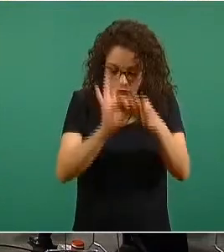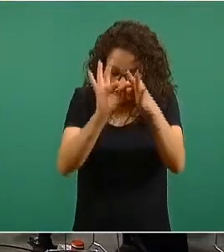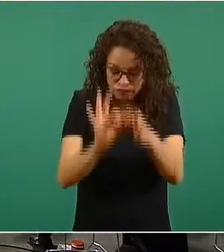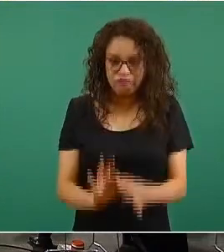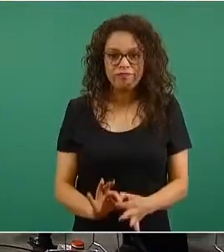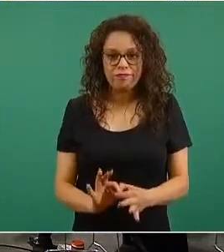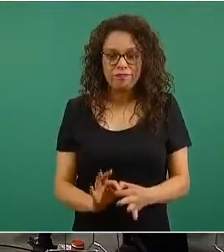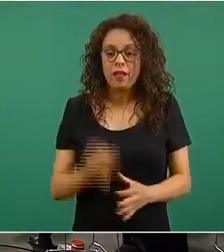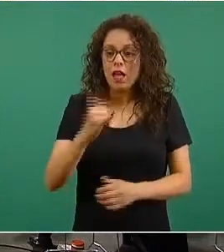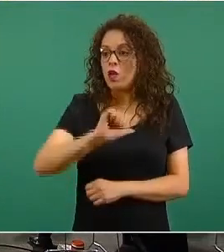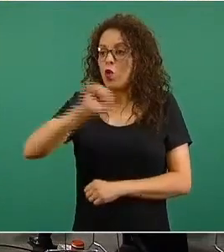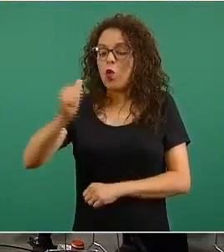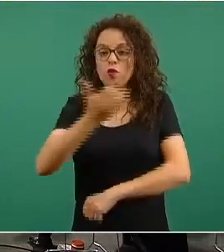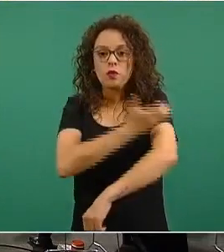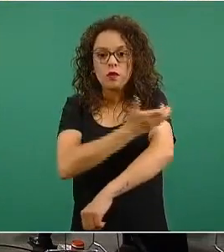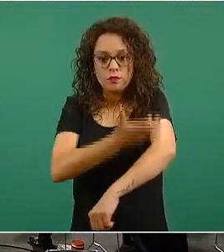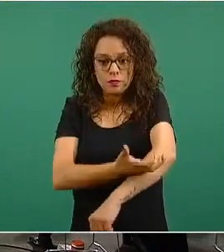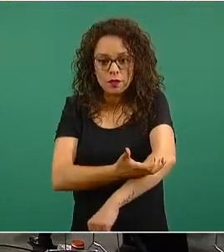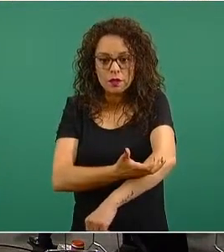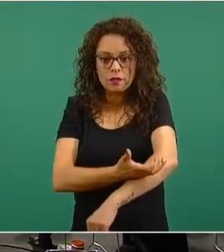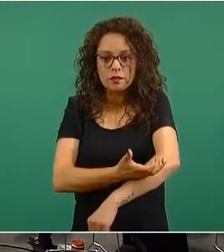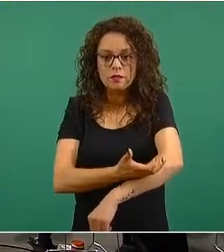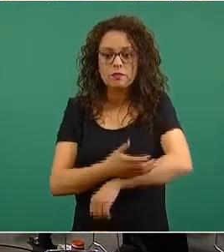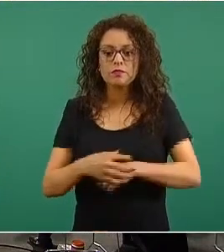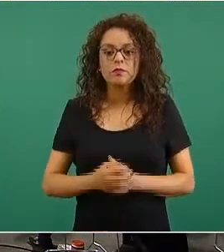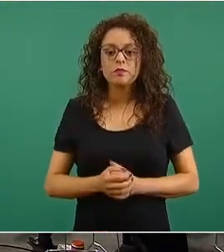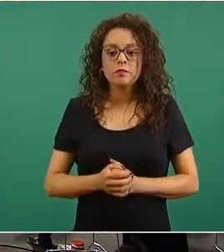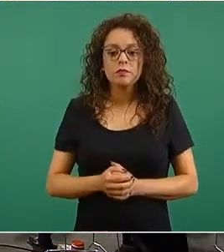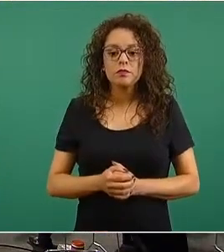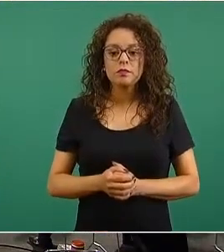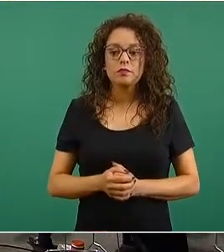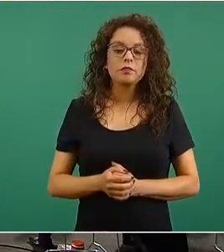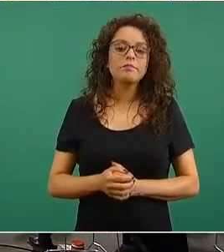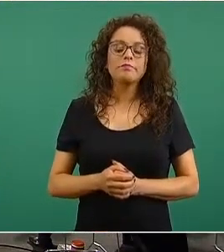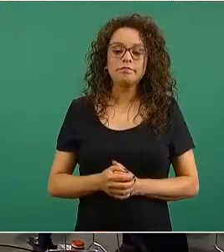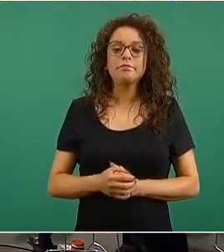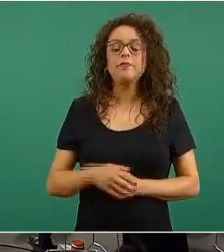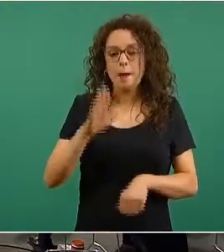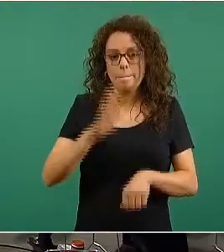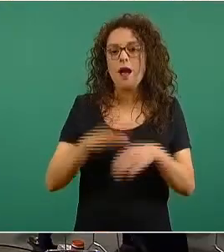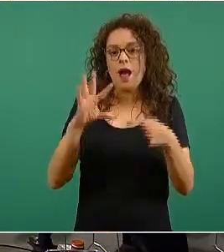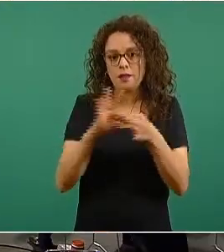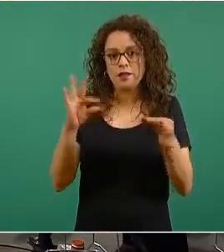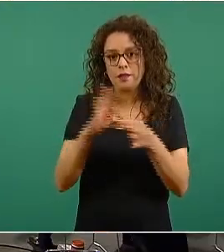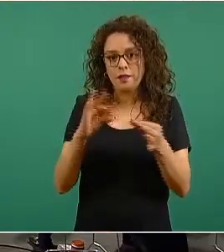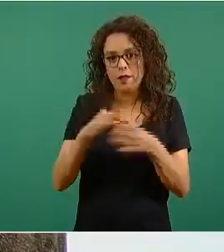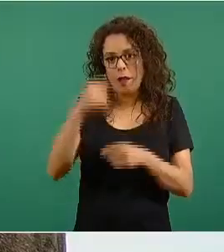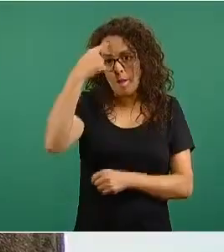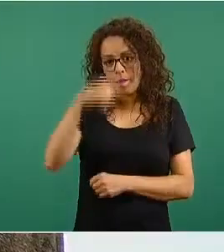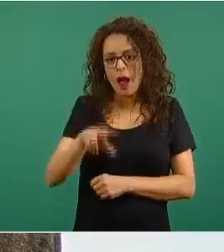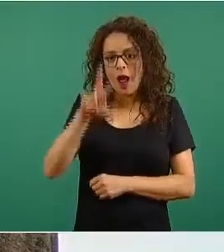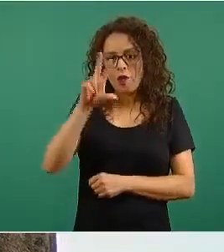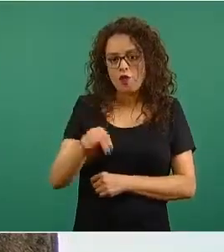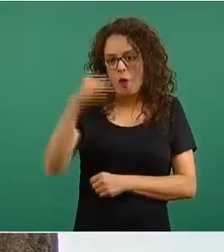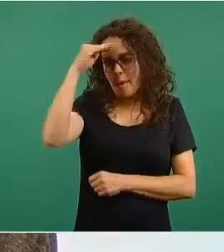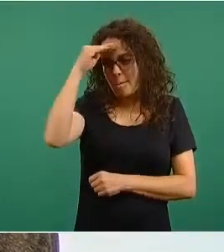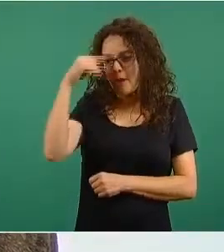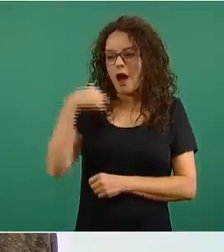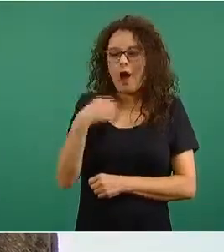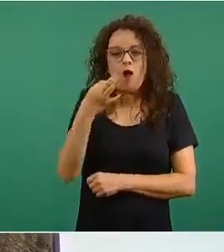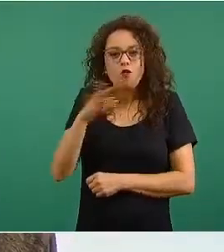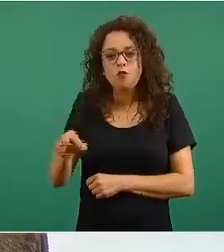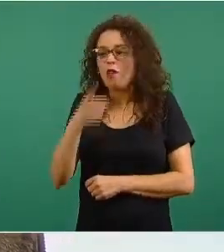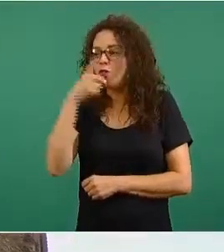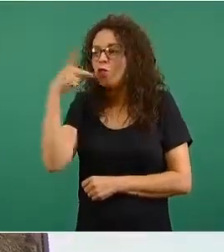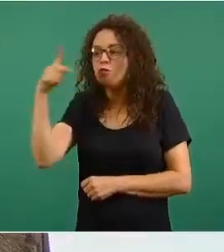otros colegas que los iré mencionando para no cometer ninguna descortesía al omitir sus nombres. Es más, la próxima vez, el lunes,